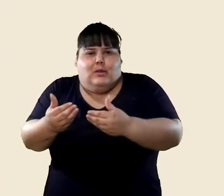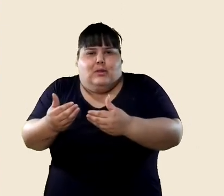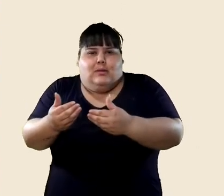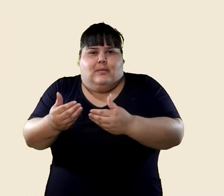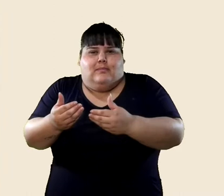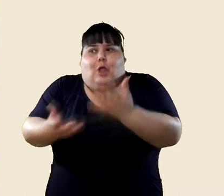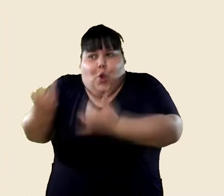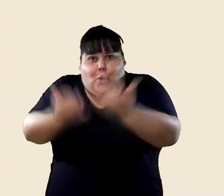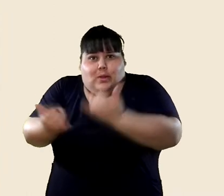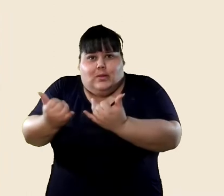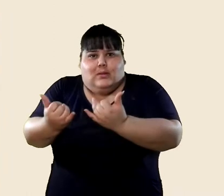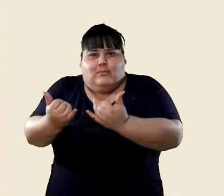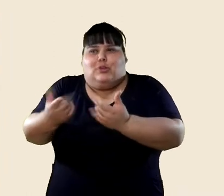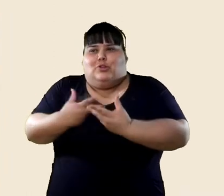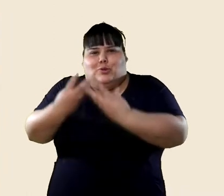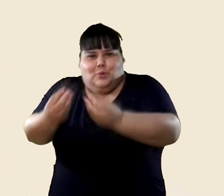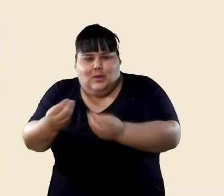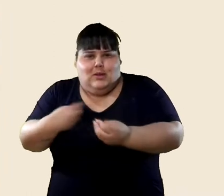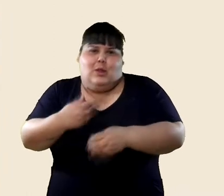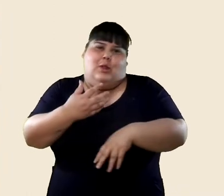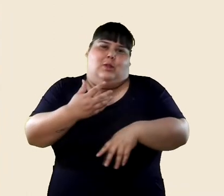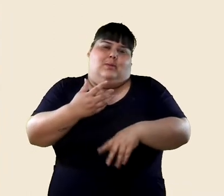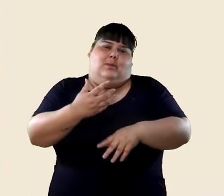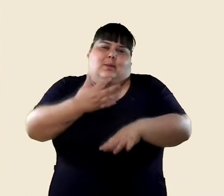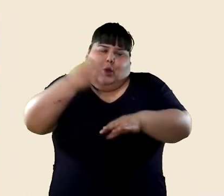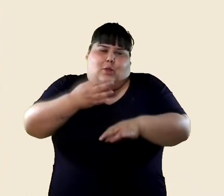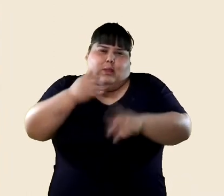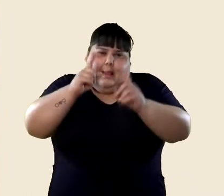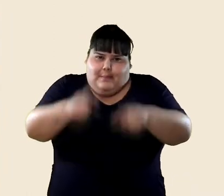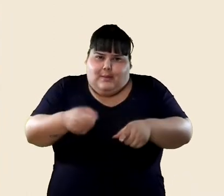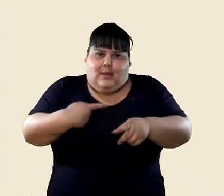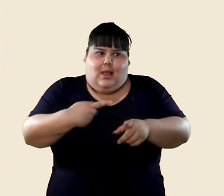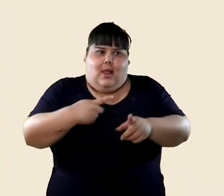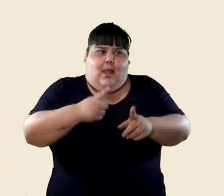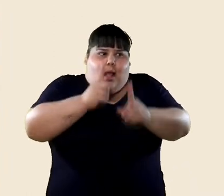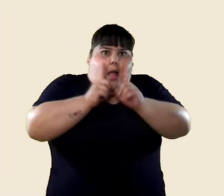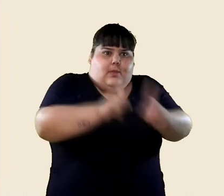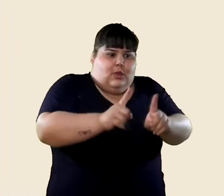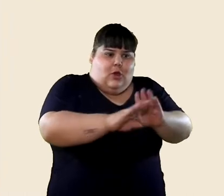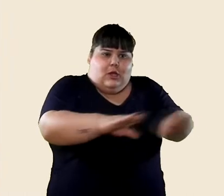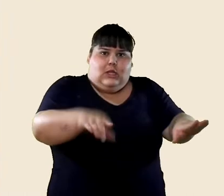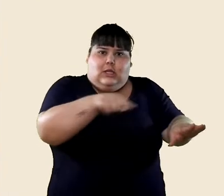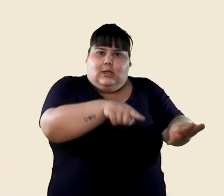también y lógicamente sin descuidar las situaciones que atraviesan los niños, porque es cierto que